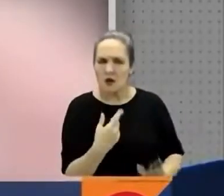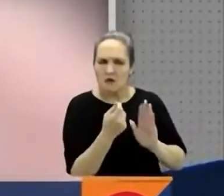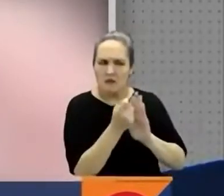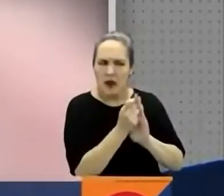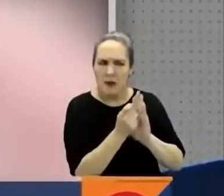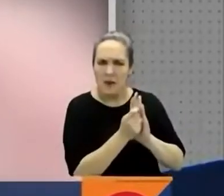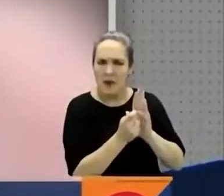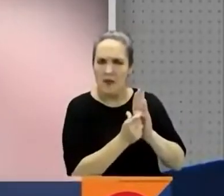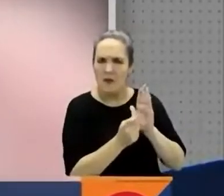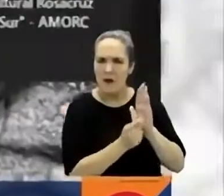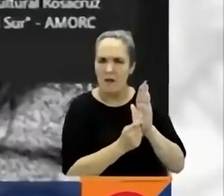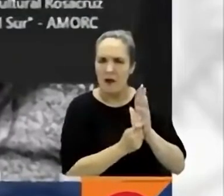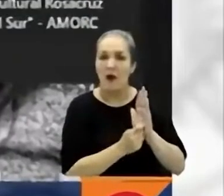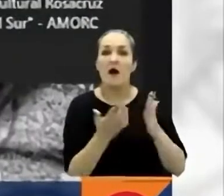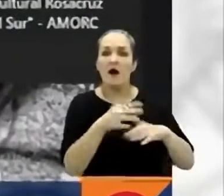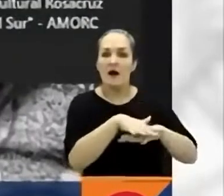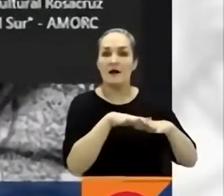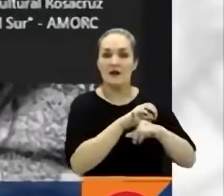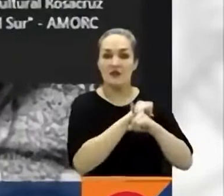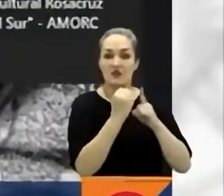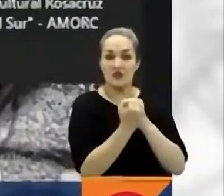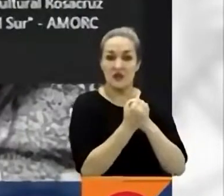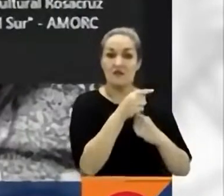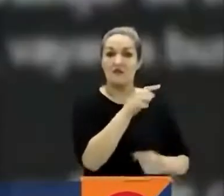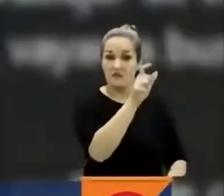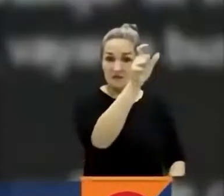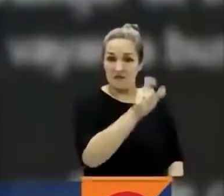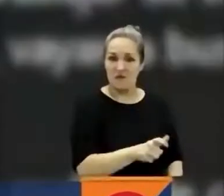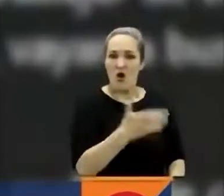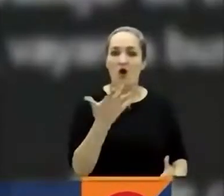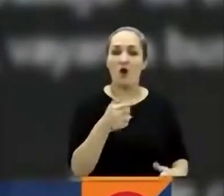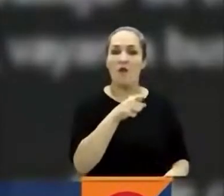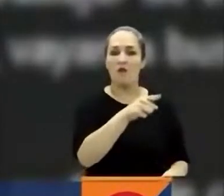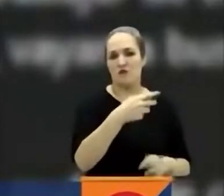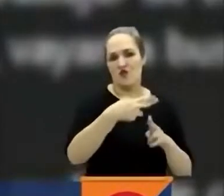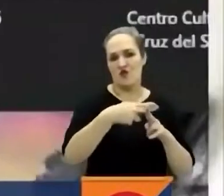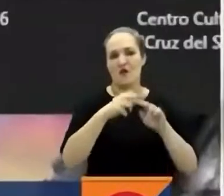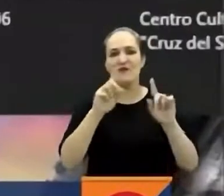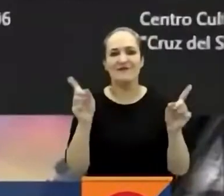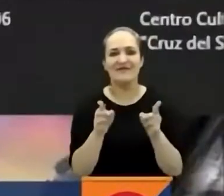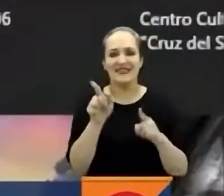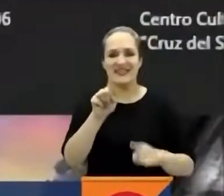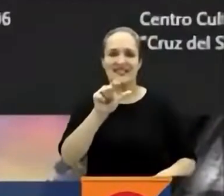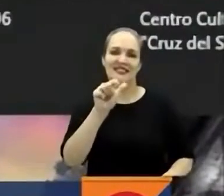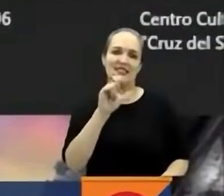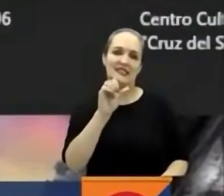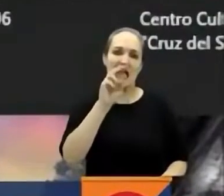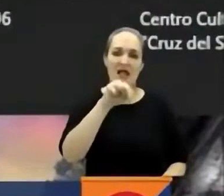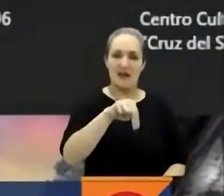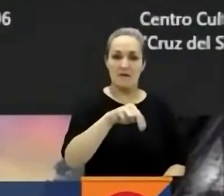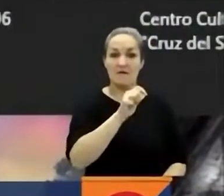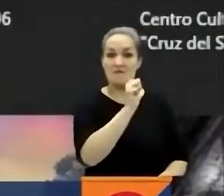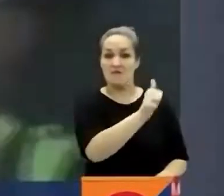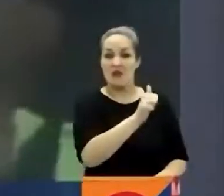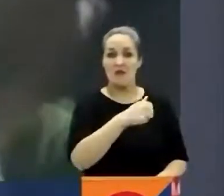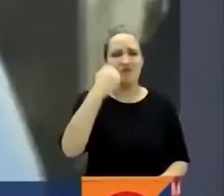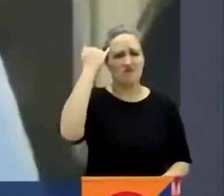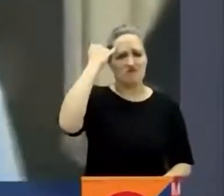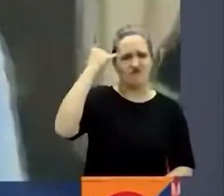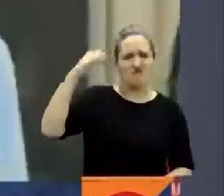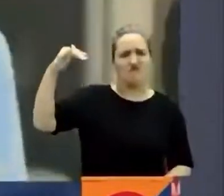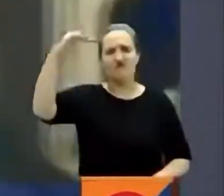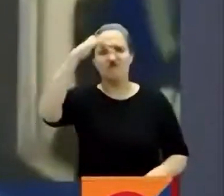se hace a través de sus redes sociales. En las de este hombre, Salim, como se hace llamar, quedan de manifiesto sus dejos de ideología nazi.